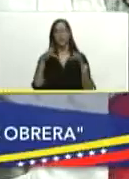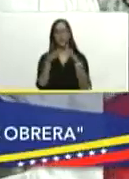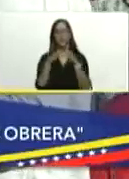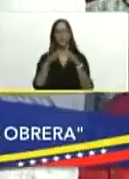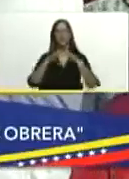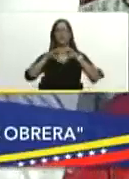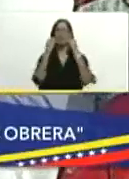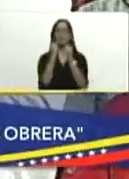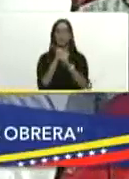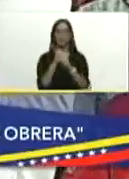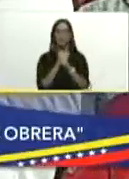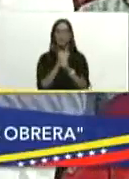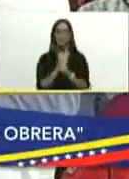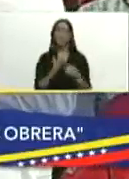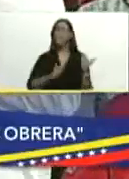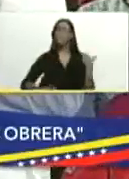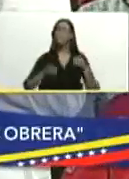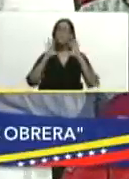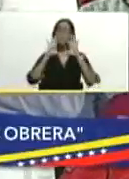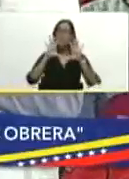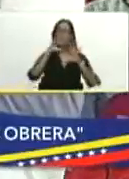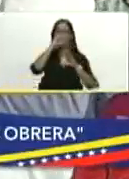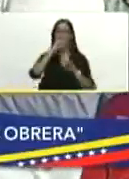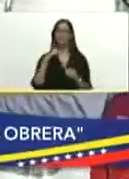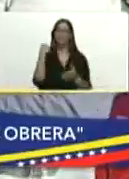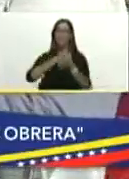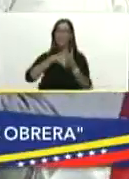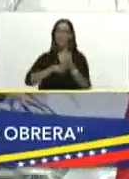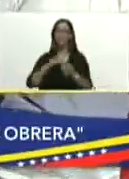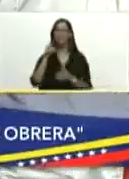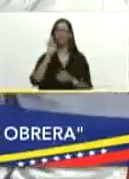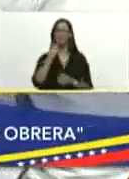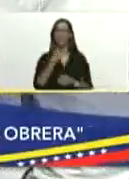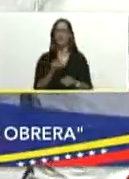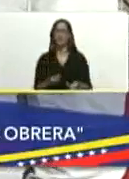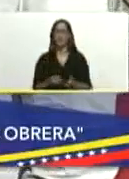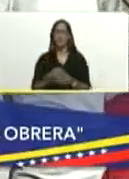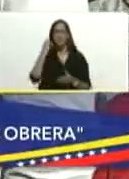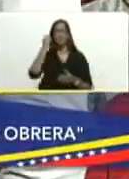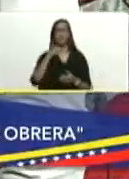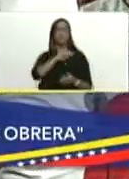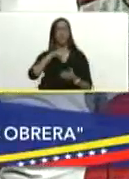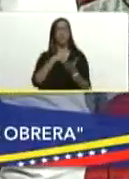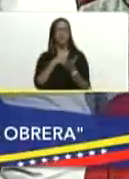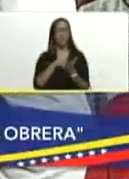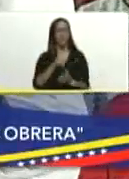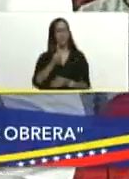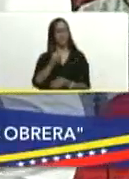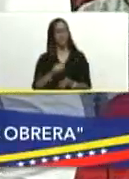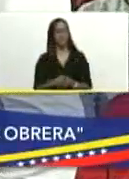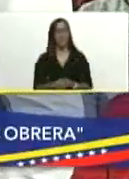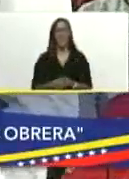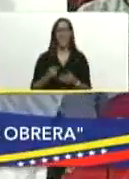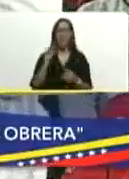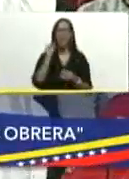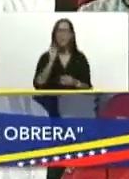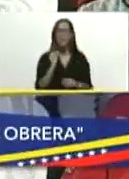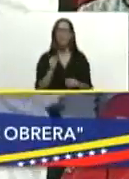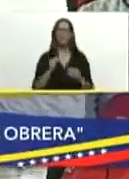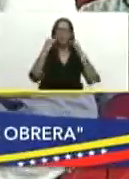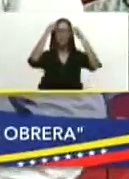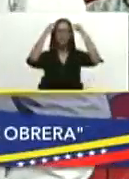presidente han sido diez años de lucha de resistencia Usted lo ha dicho no subestimaron el momento en el que